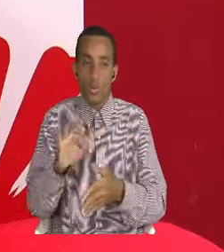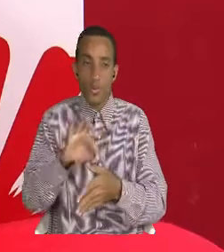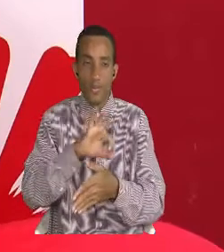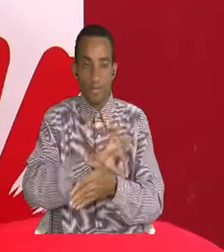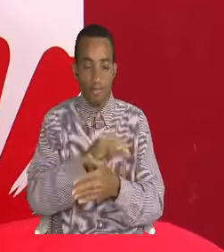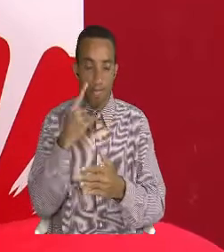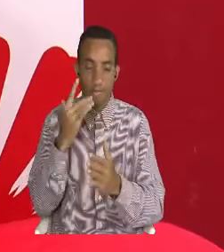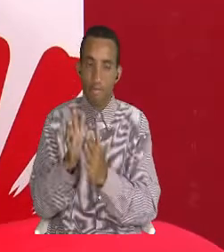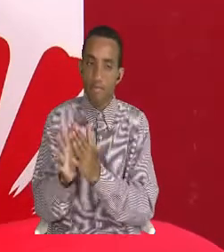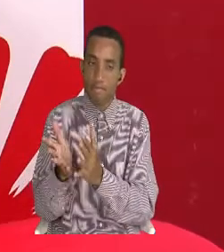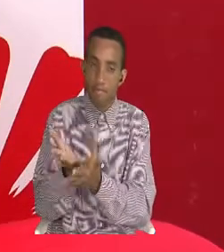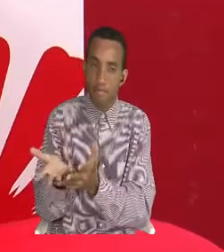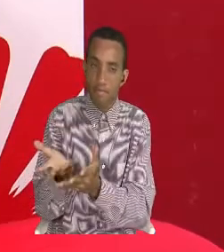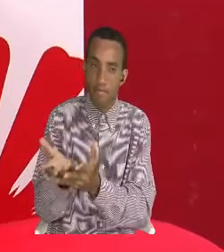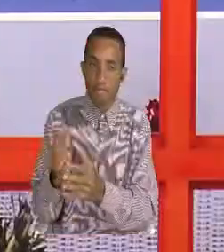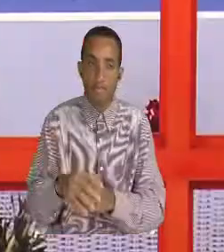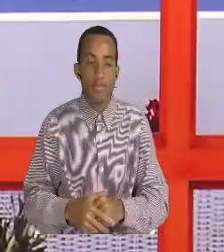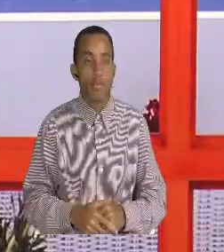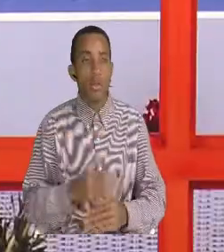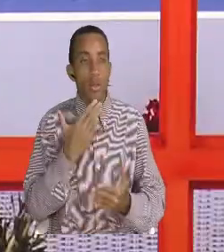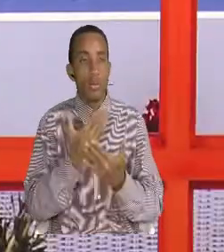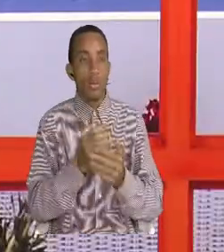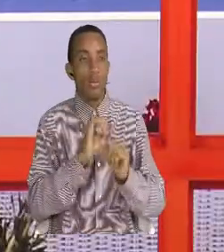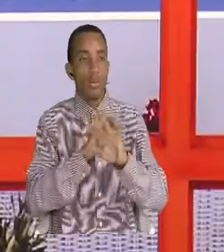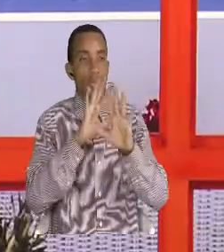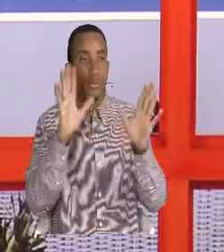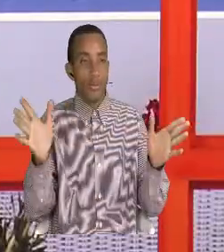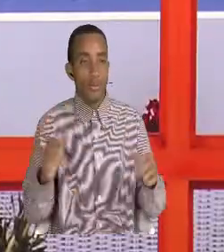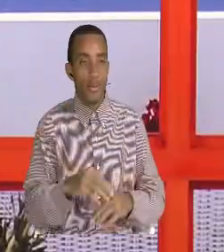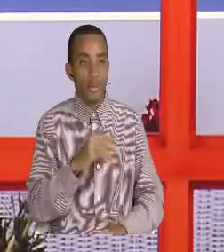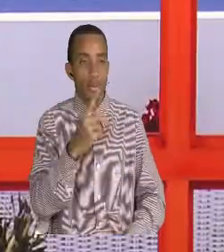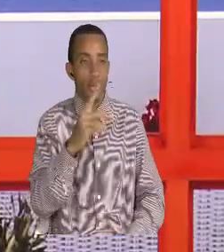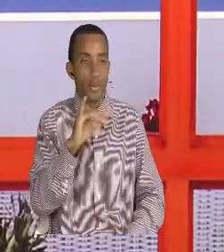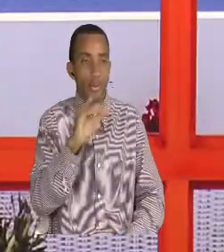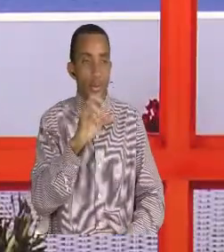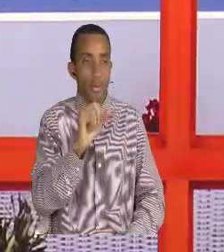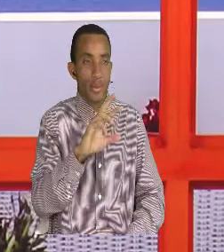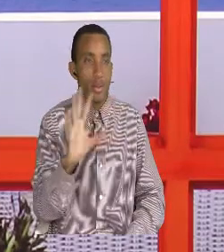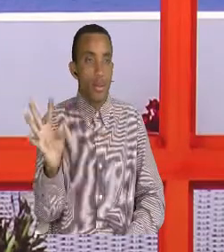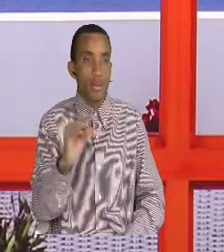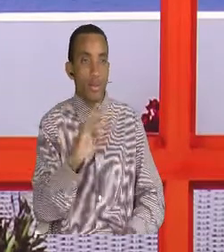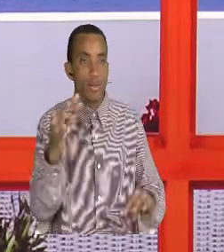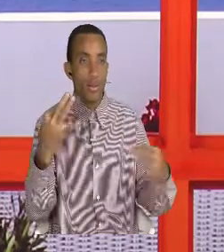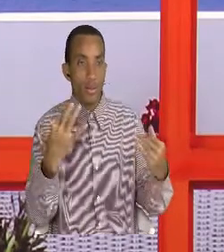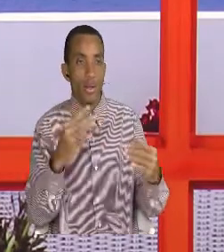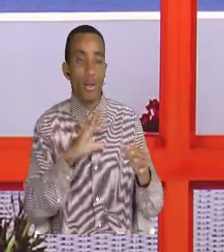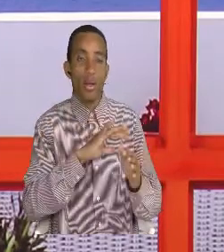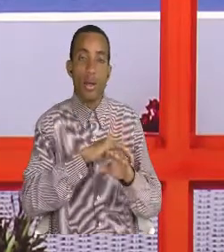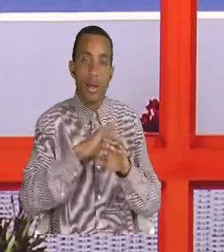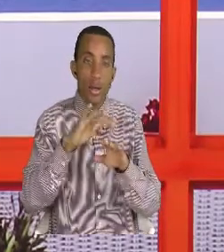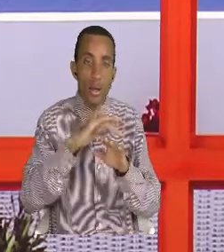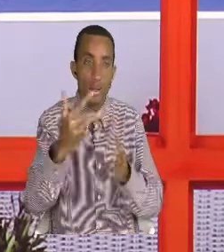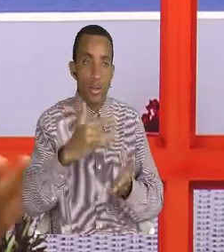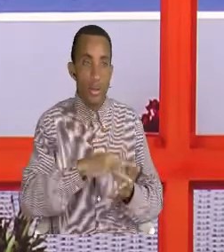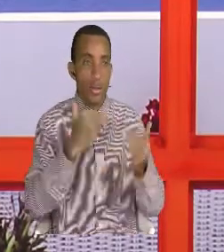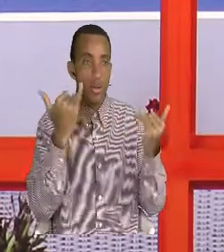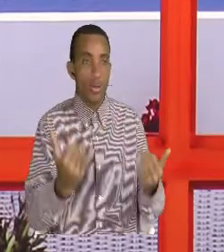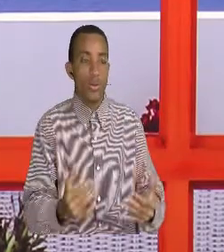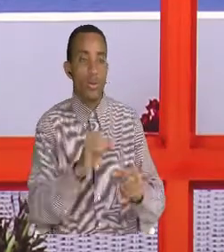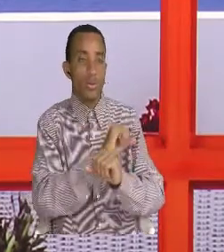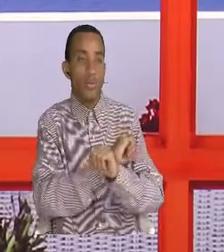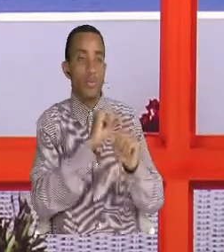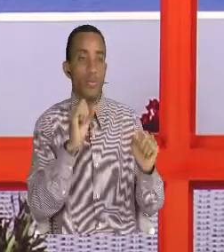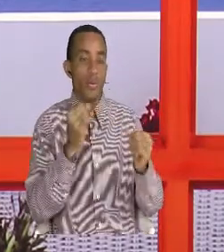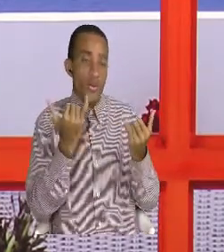positivamente. Buenos días, Paola. Buenos días, Kiara. Buenos días, televidentes, a todos los invitados también. El día de hoy, pues como